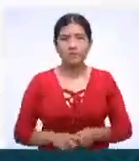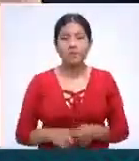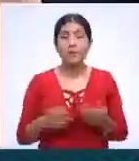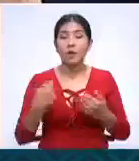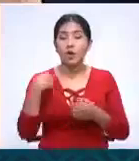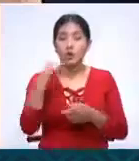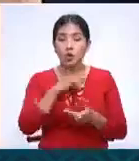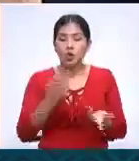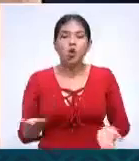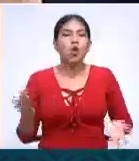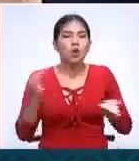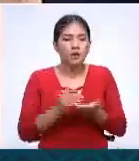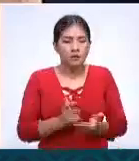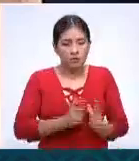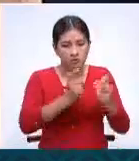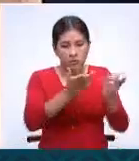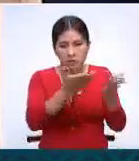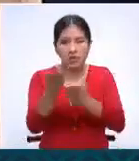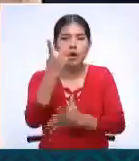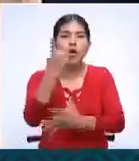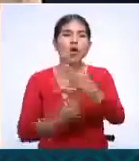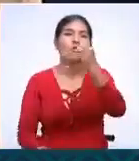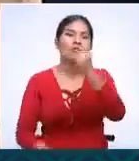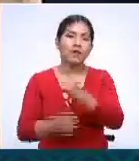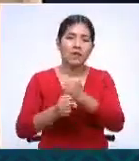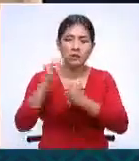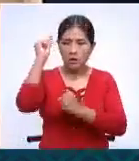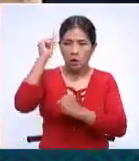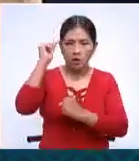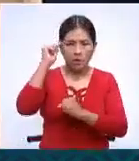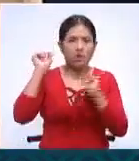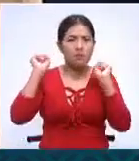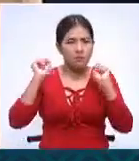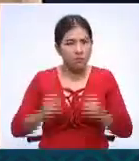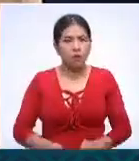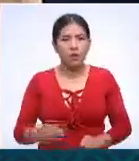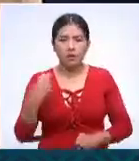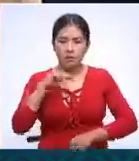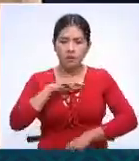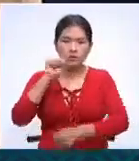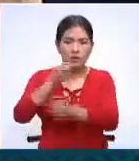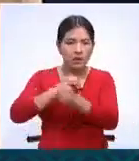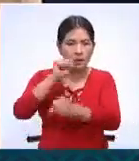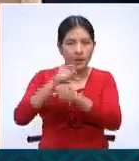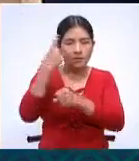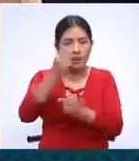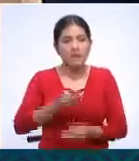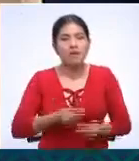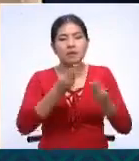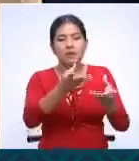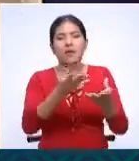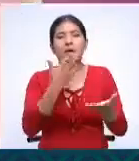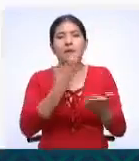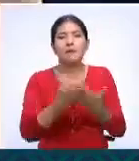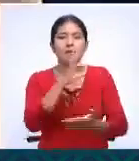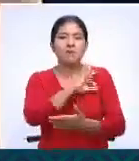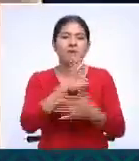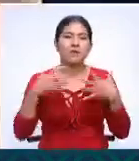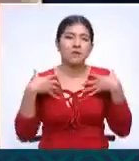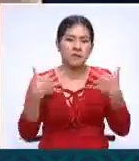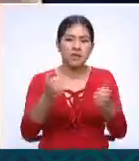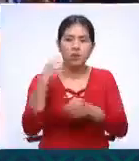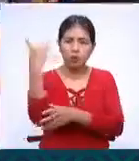Hemos devuelto la confianza al pueblo boliviano de que hay un gobierno que trabaja por la salud de las bolivianas y los bolivianos.